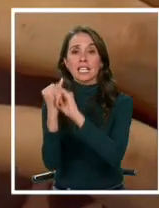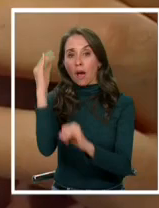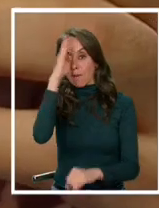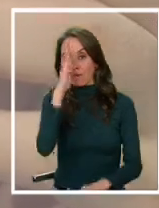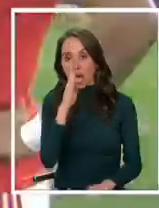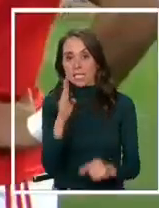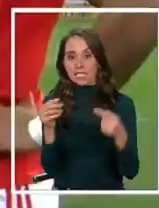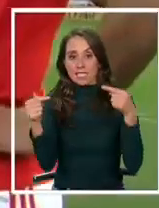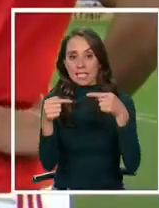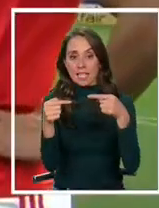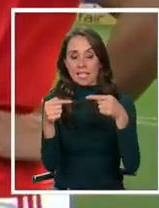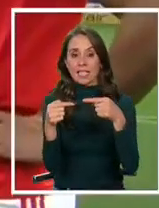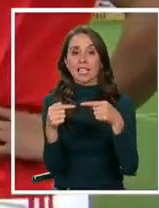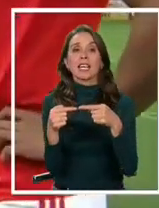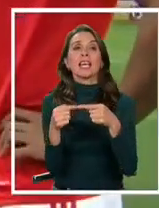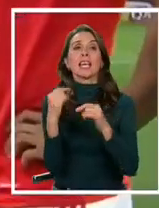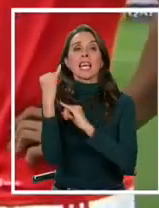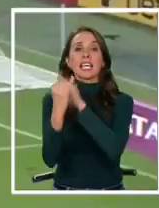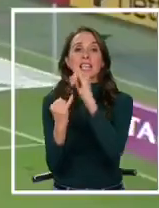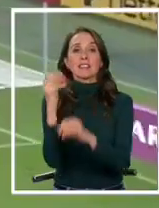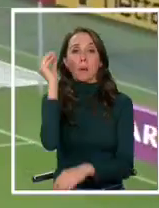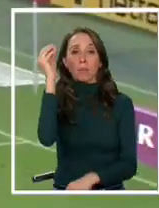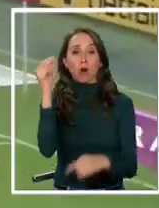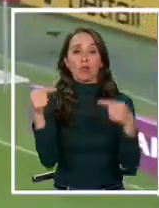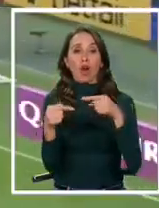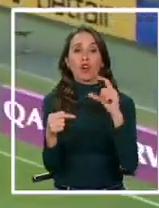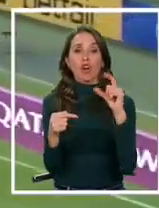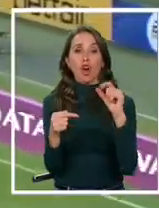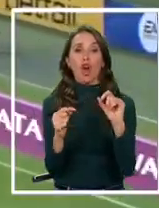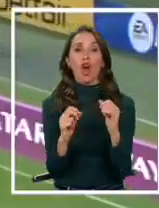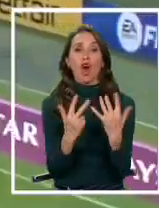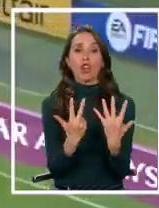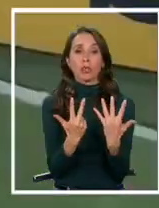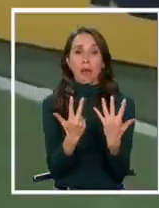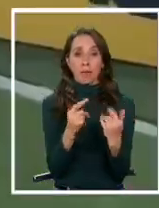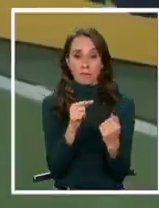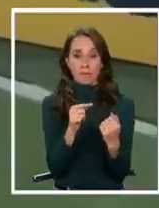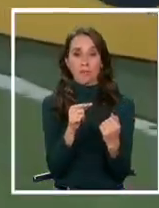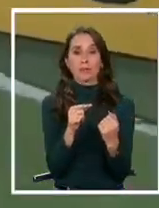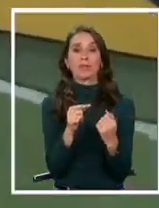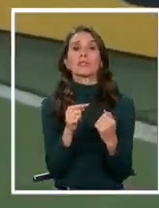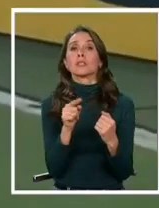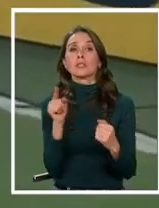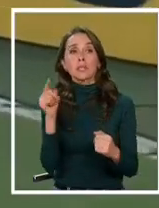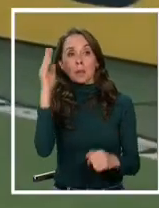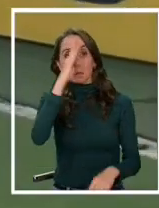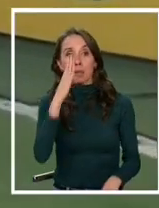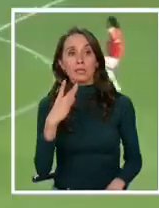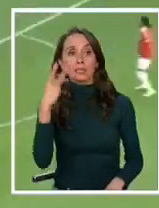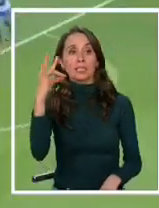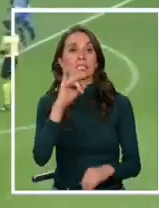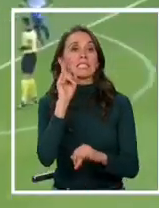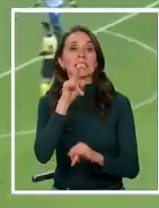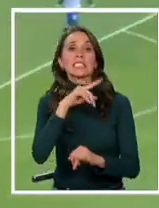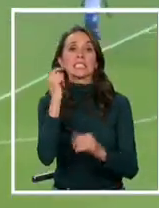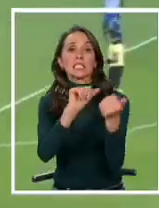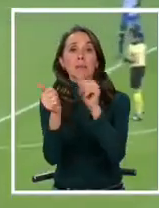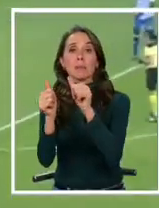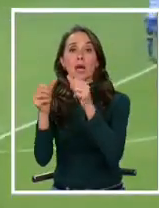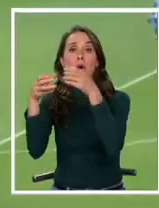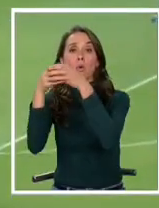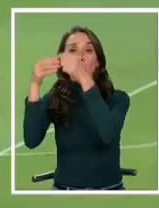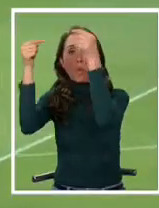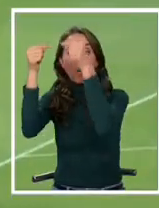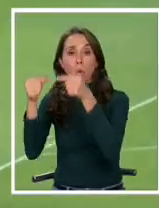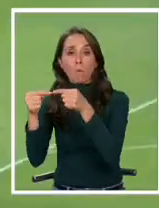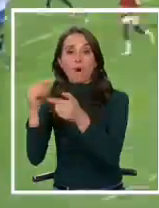Brasil el Inter de Puerto alegre será el rival del cacique en octavos el undécimo del brasileira clasificado invicto su grupo de la primera fase